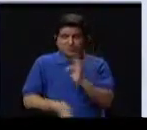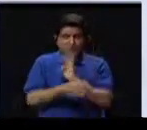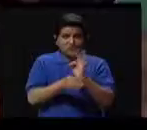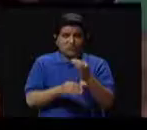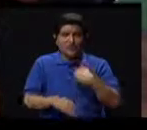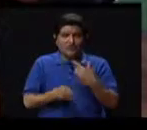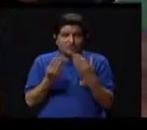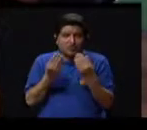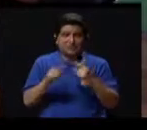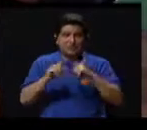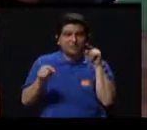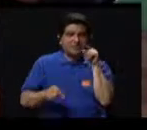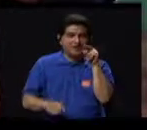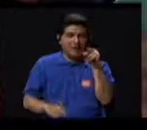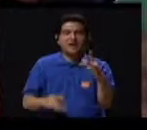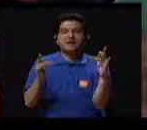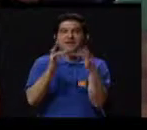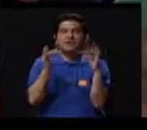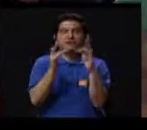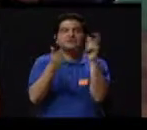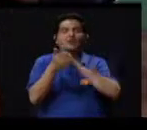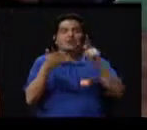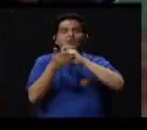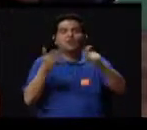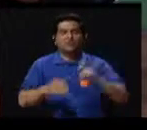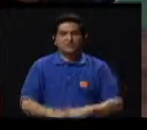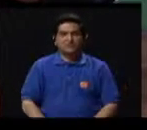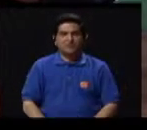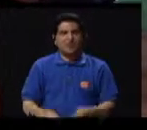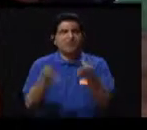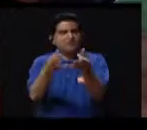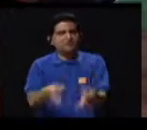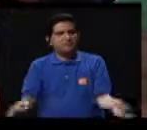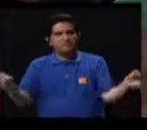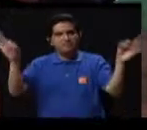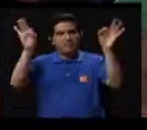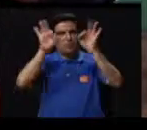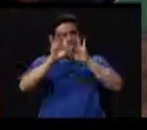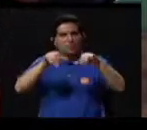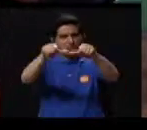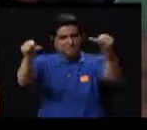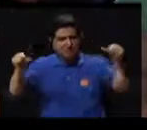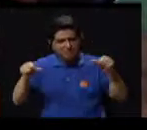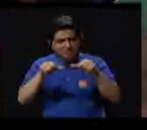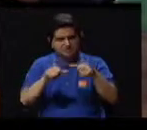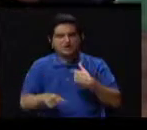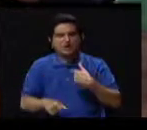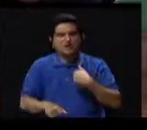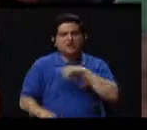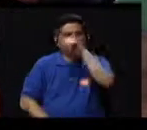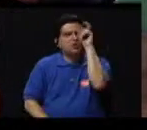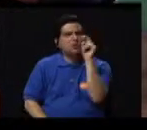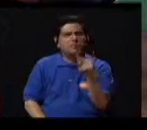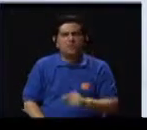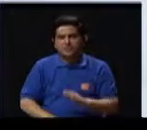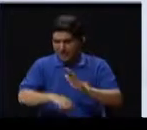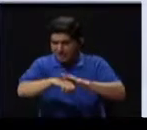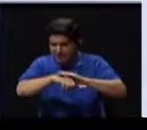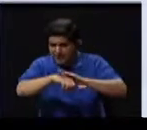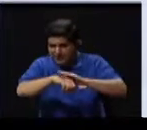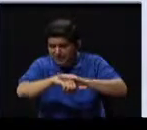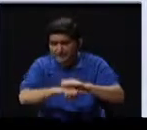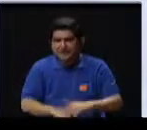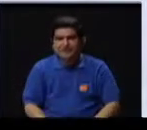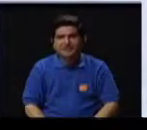yo quería decir una cosa. Ella fue el contacto con la escuela. Entonces ella fue importantísima en ese campo. Y quería hacer una pregunta, ¿me